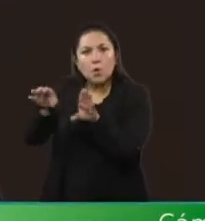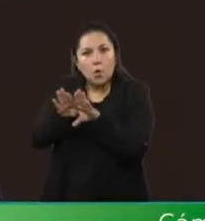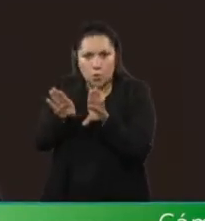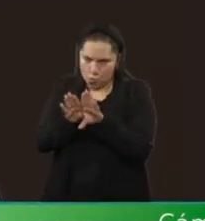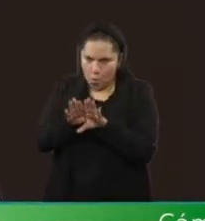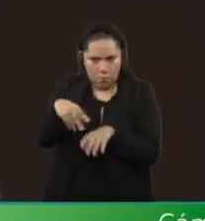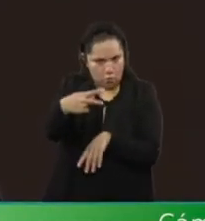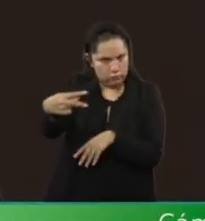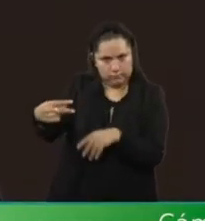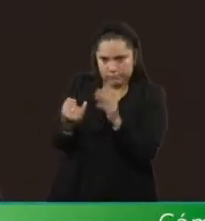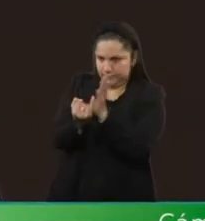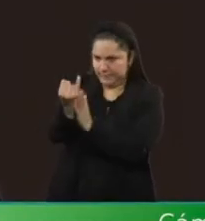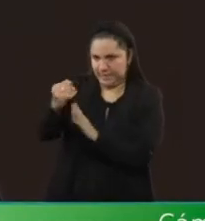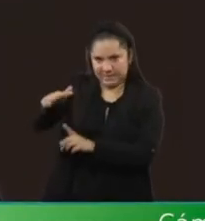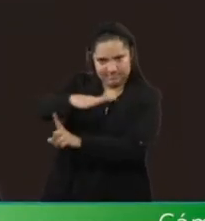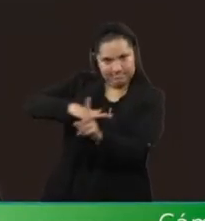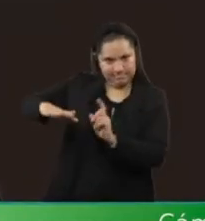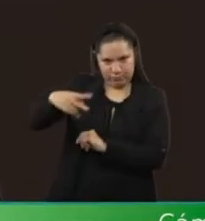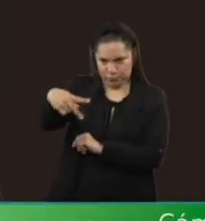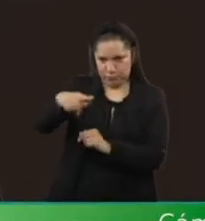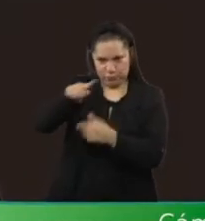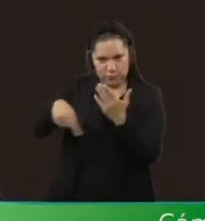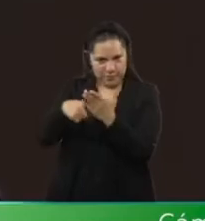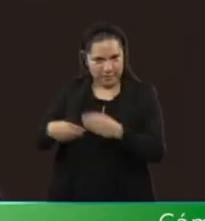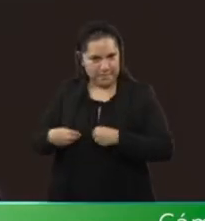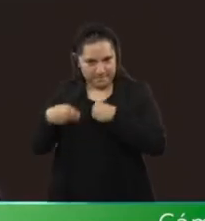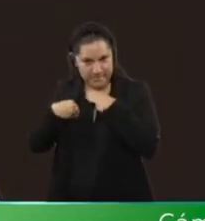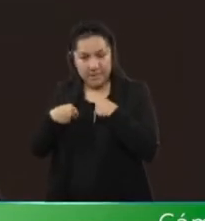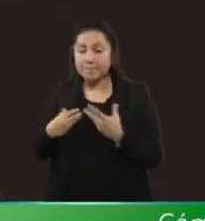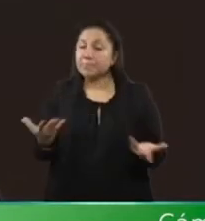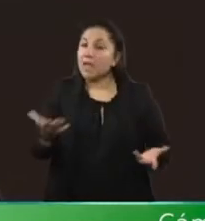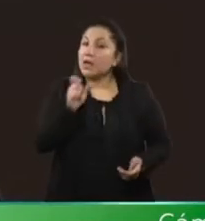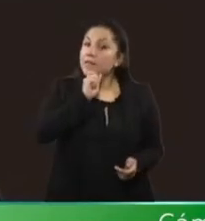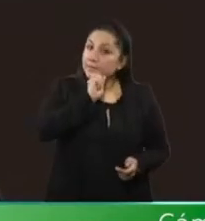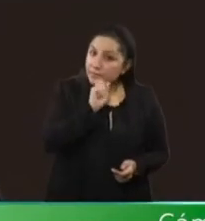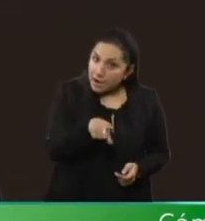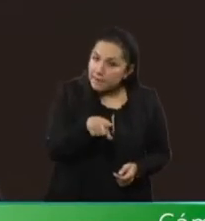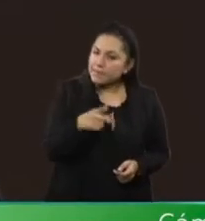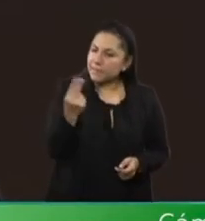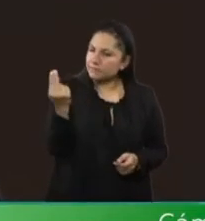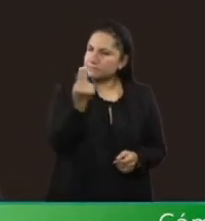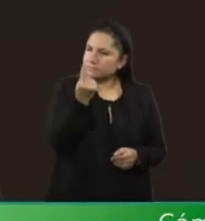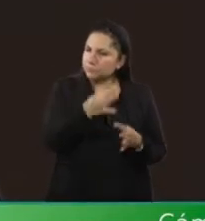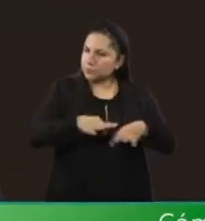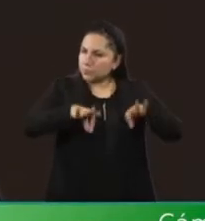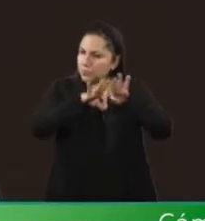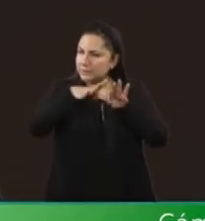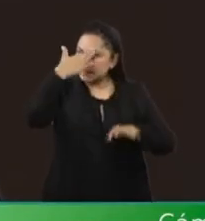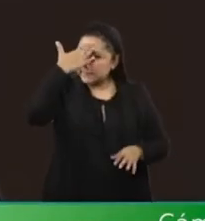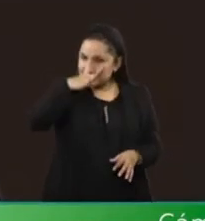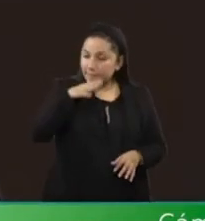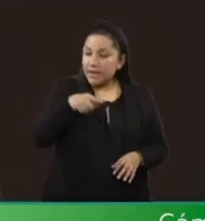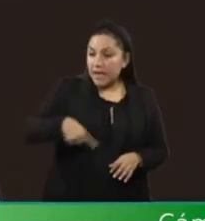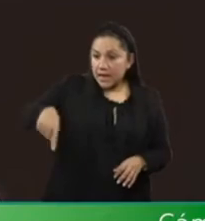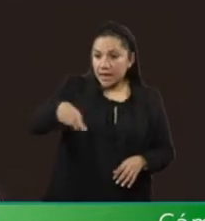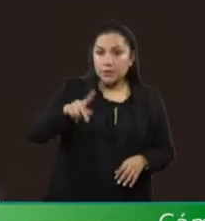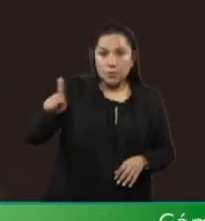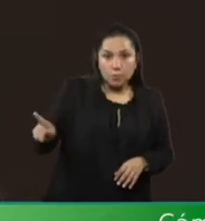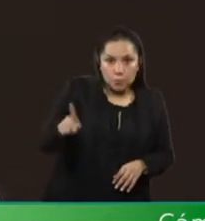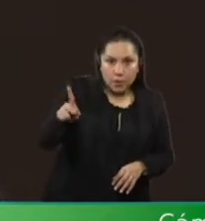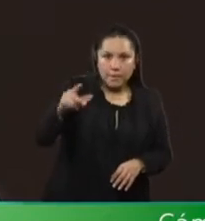debemos ser conscientes de que la población indígena y afrodescendiente concentra indicadores